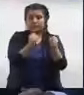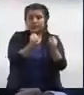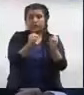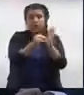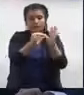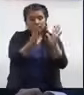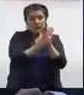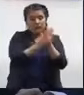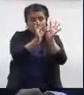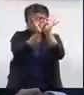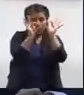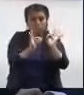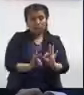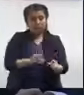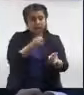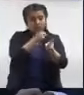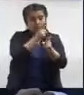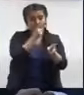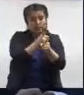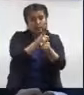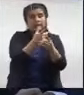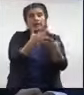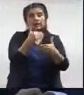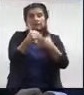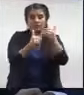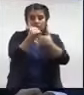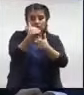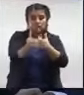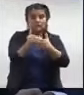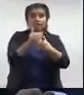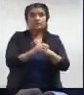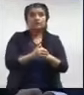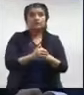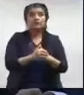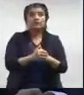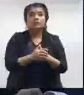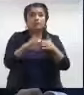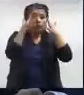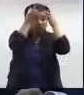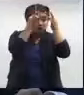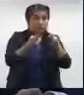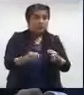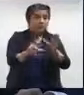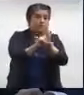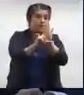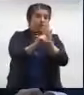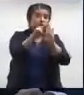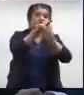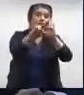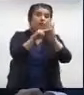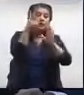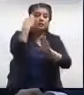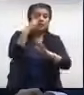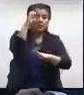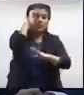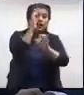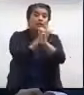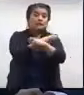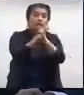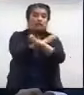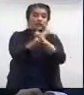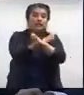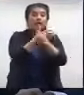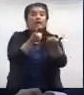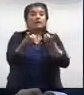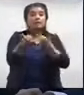creando e implementando de manera eficiente y eficaz, de acuerdo a la ley, normas, políticas de estrategias